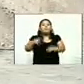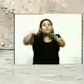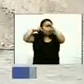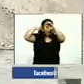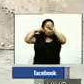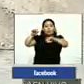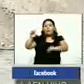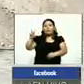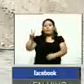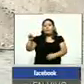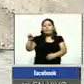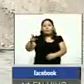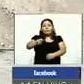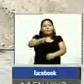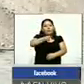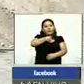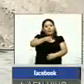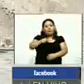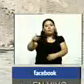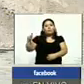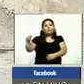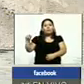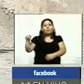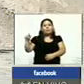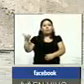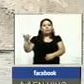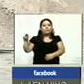imágenes de Everávalos, Tatiana Funes, Noticiero Hechos.